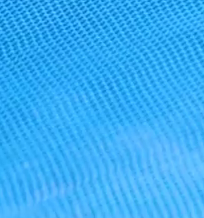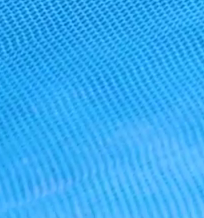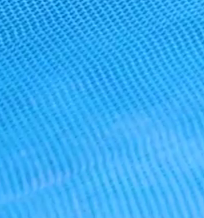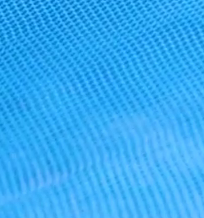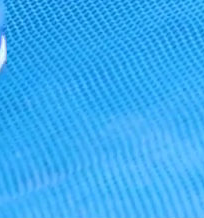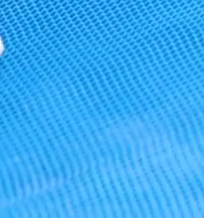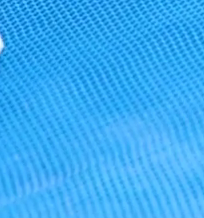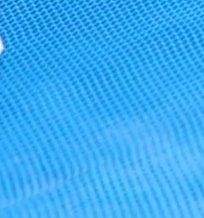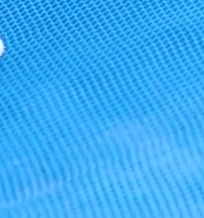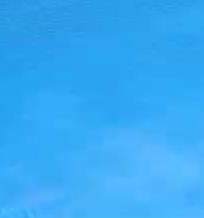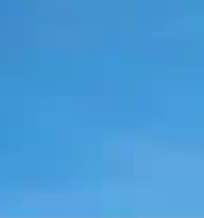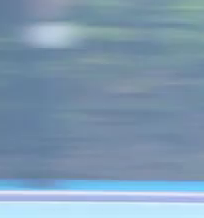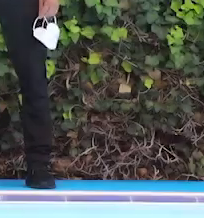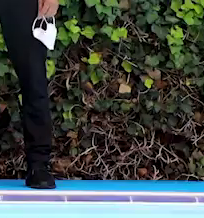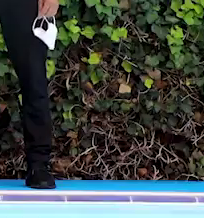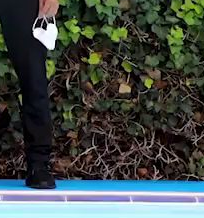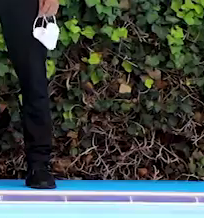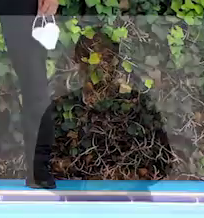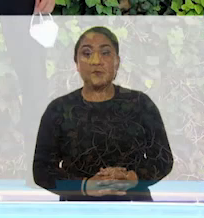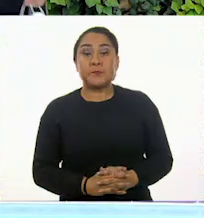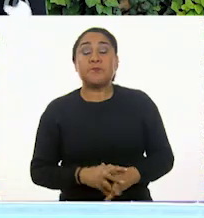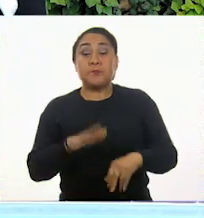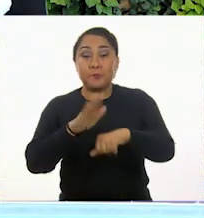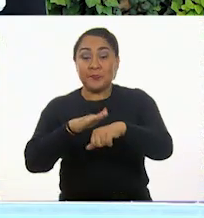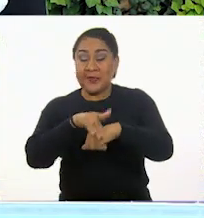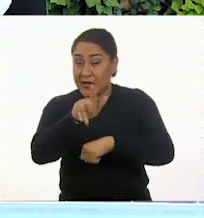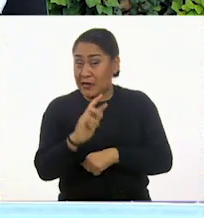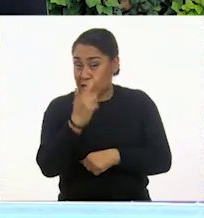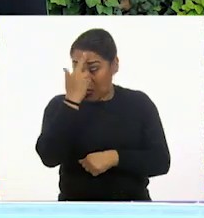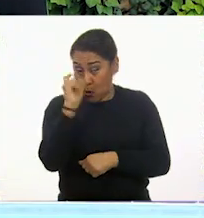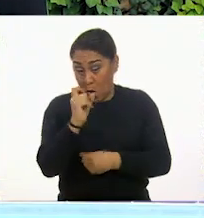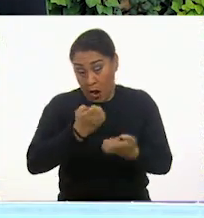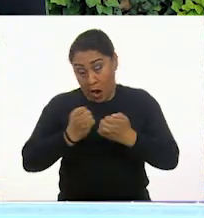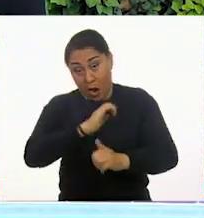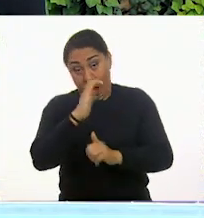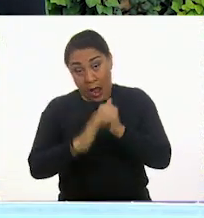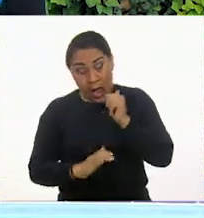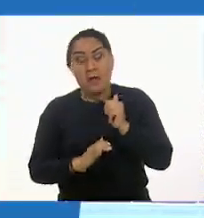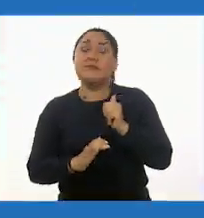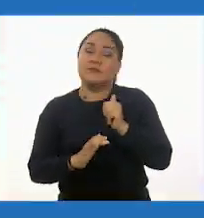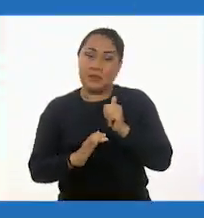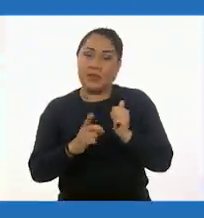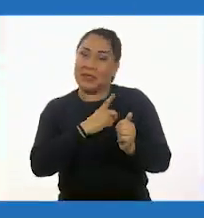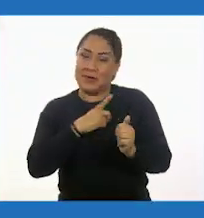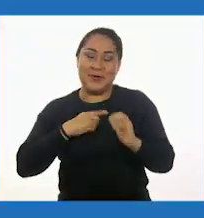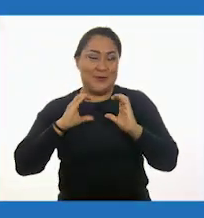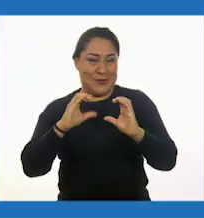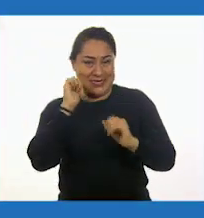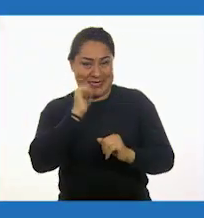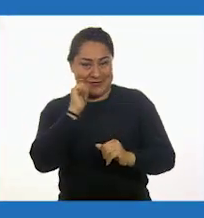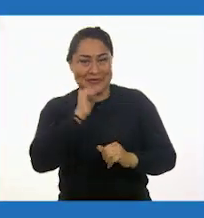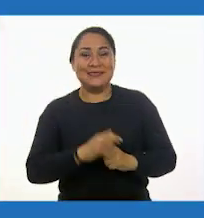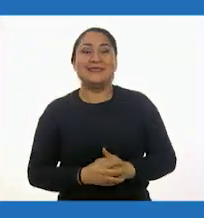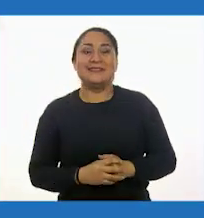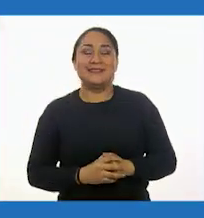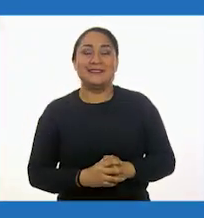Hago un poco más despacio. Recuerda, al terminar la activación, no olvides la protección.